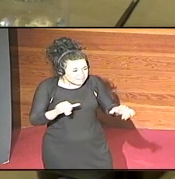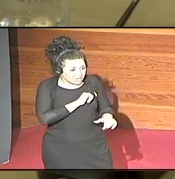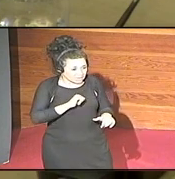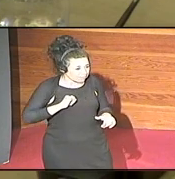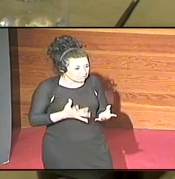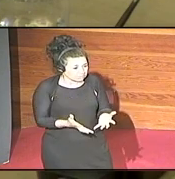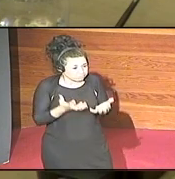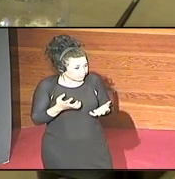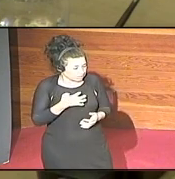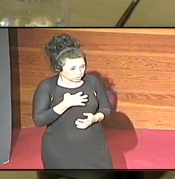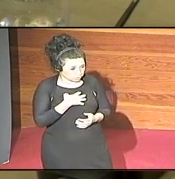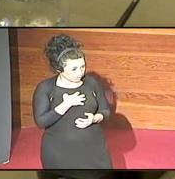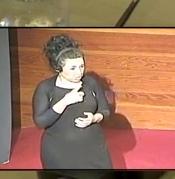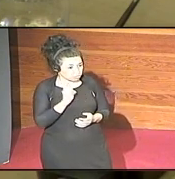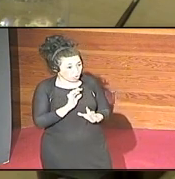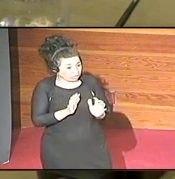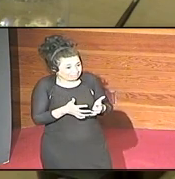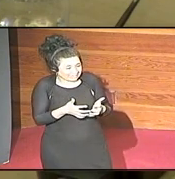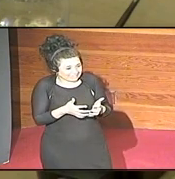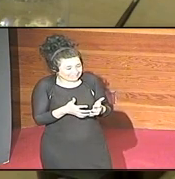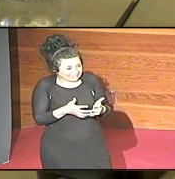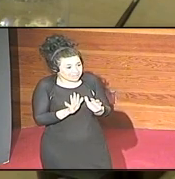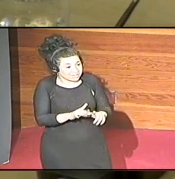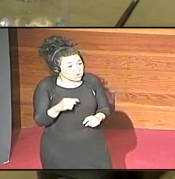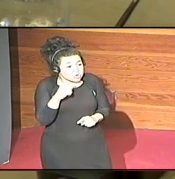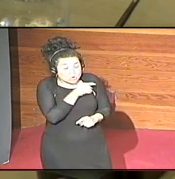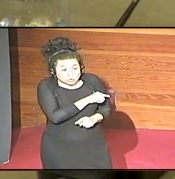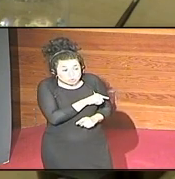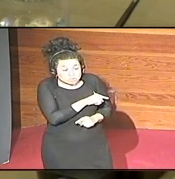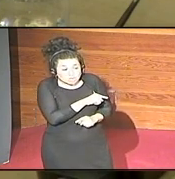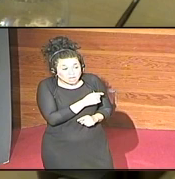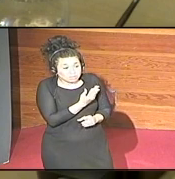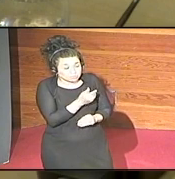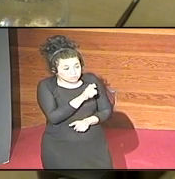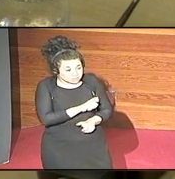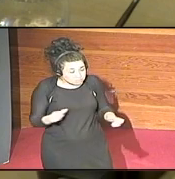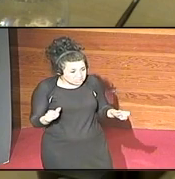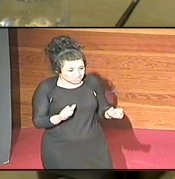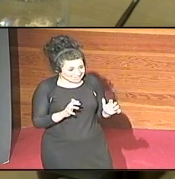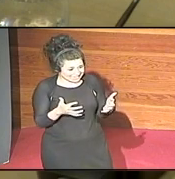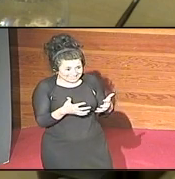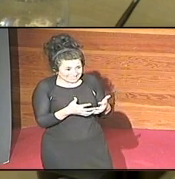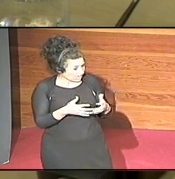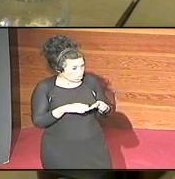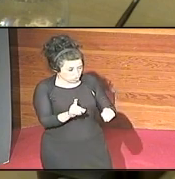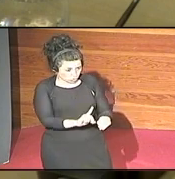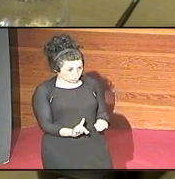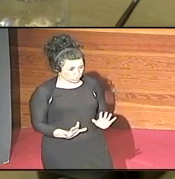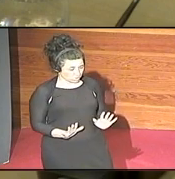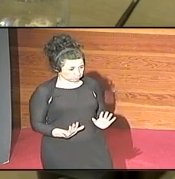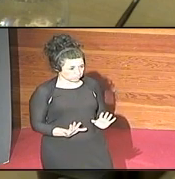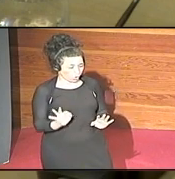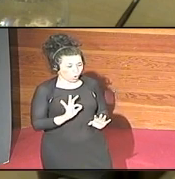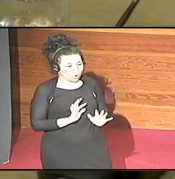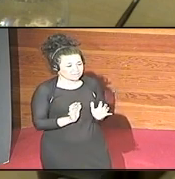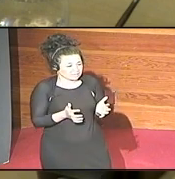independiente, como no sea a través de Internet. Pero en Rusia hay millones de gente que no utiliza Internet para nada, o lo que